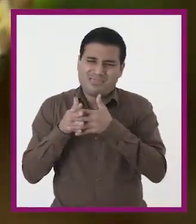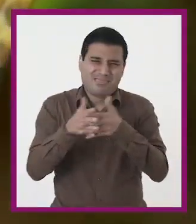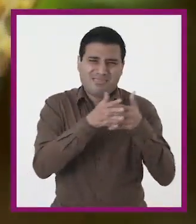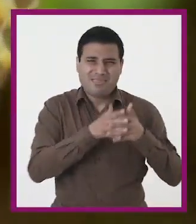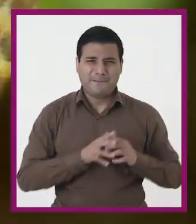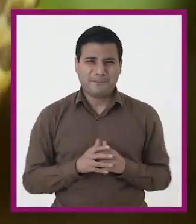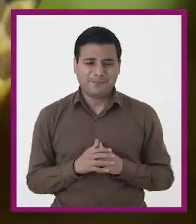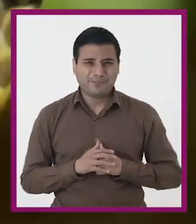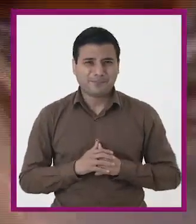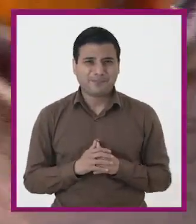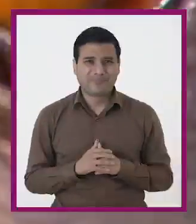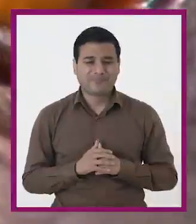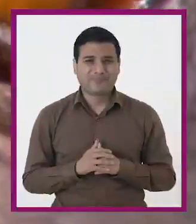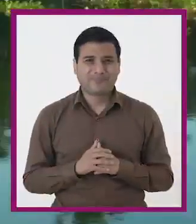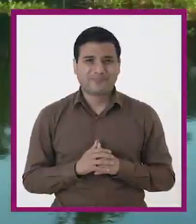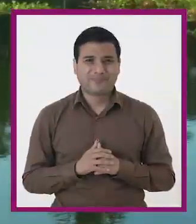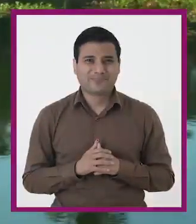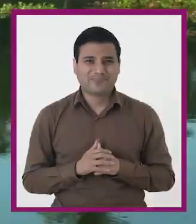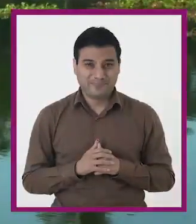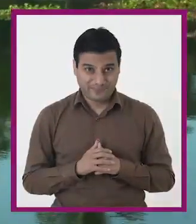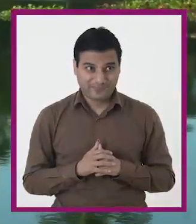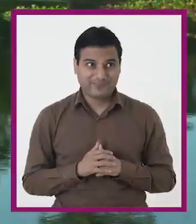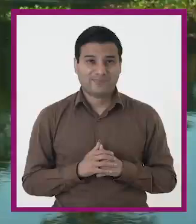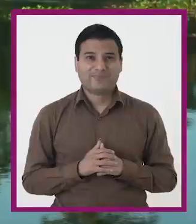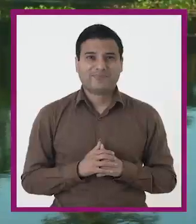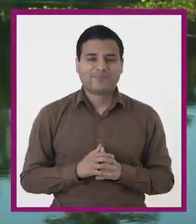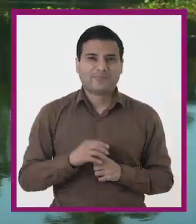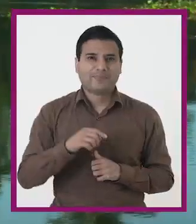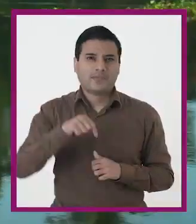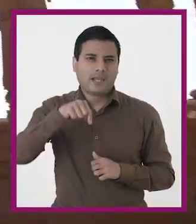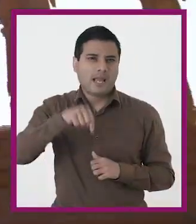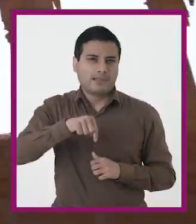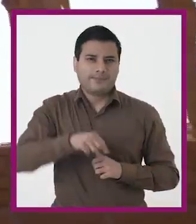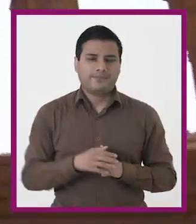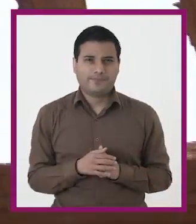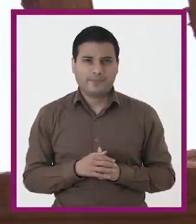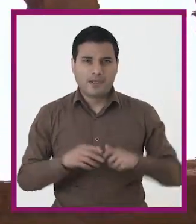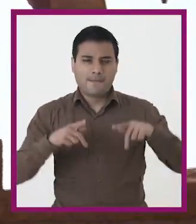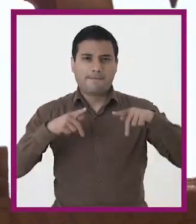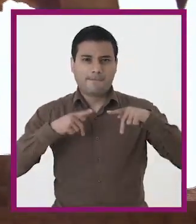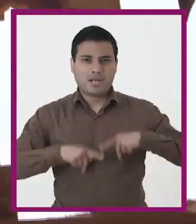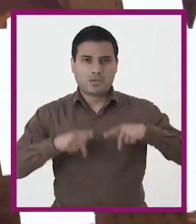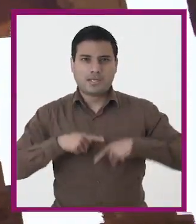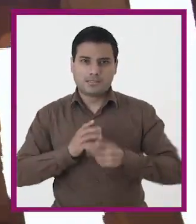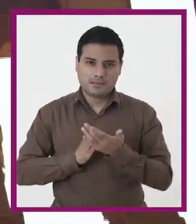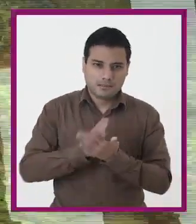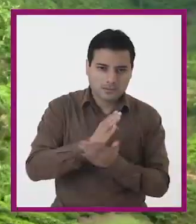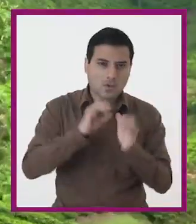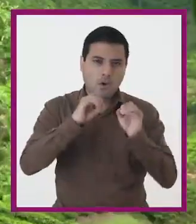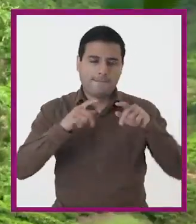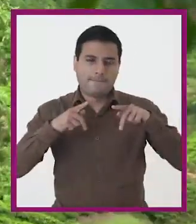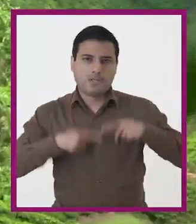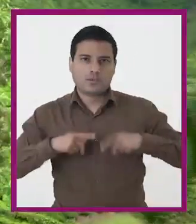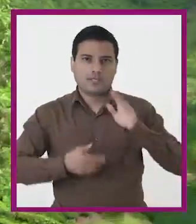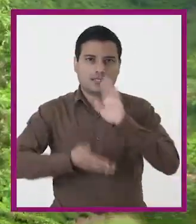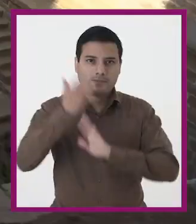del planeta. Las constantes migraciones e invasiones han enriquecido su